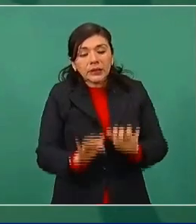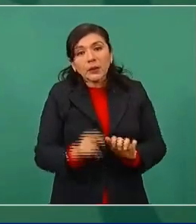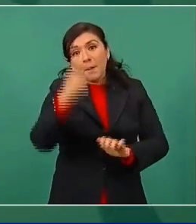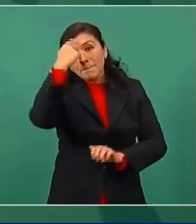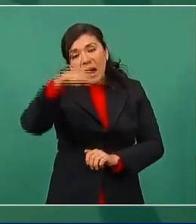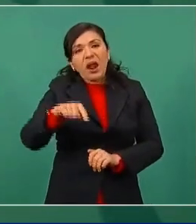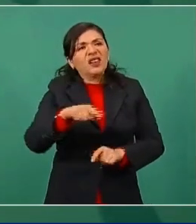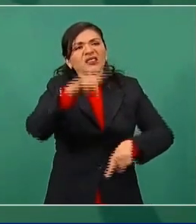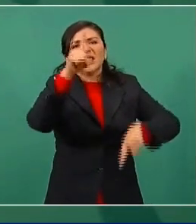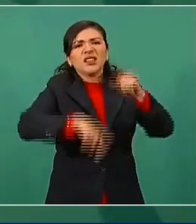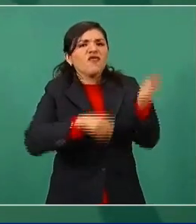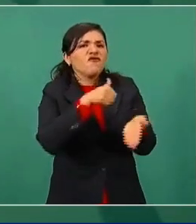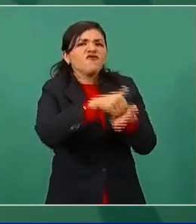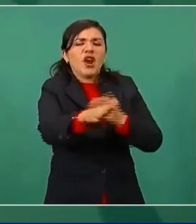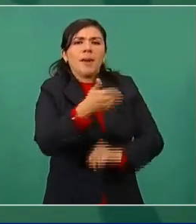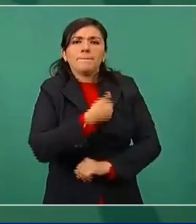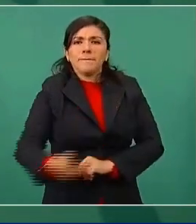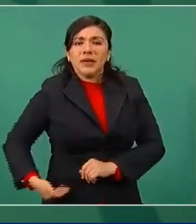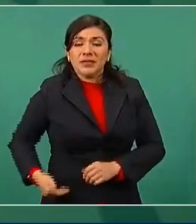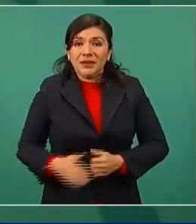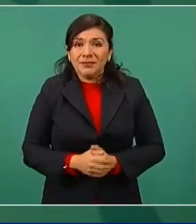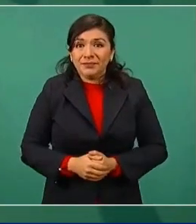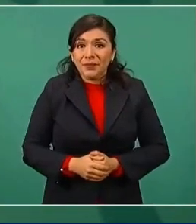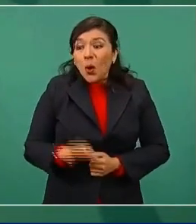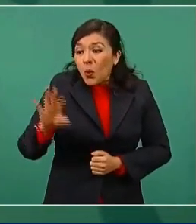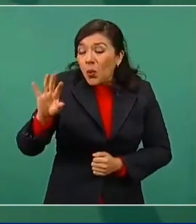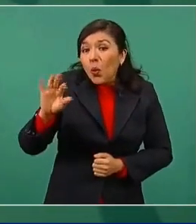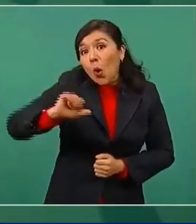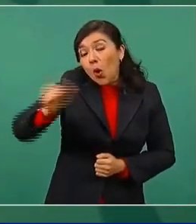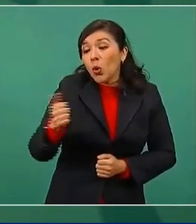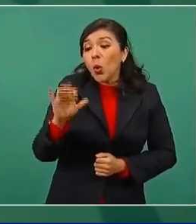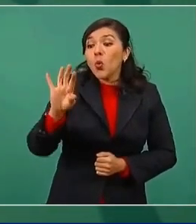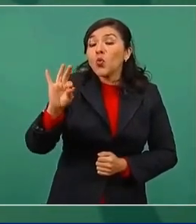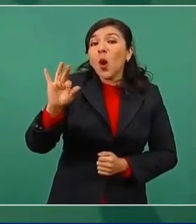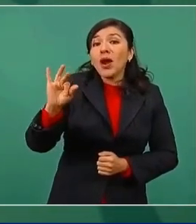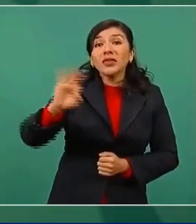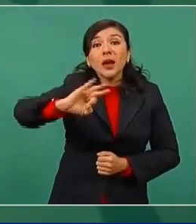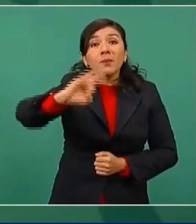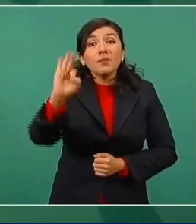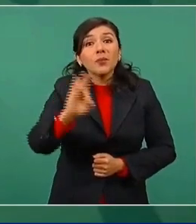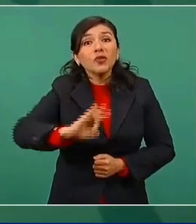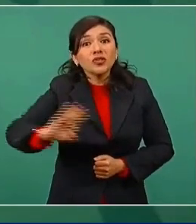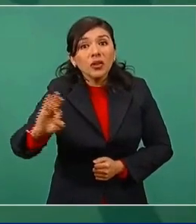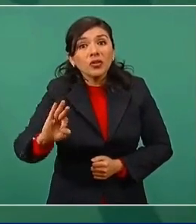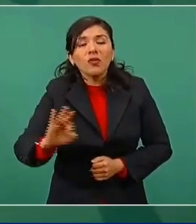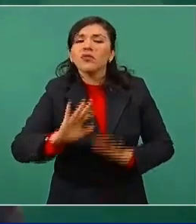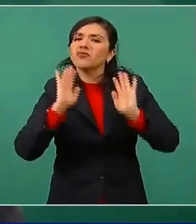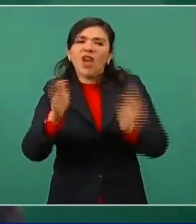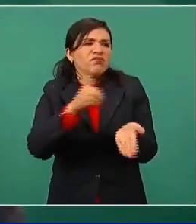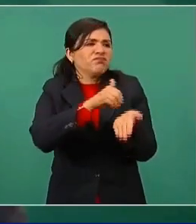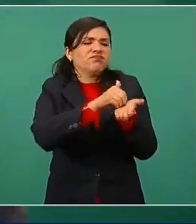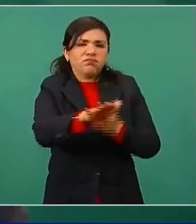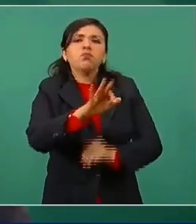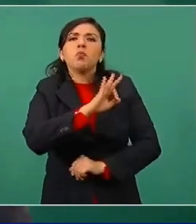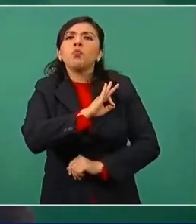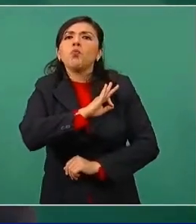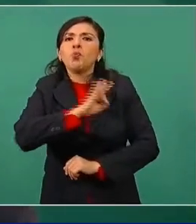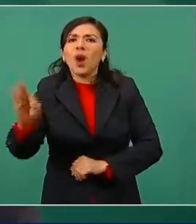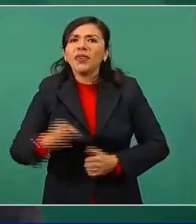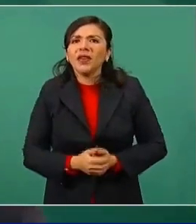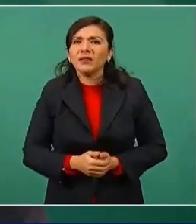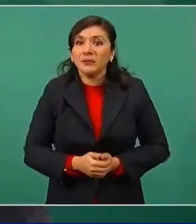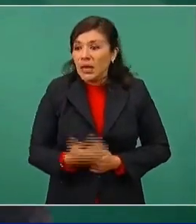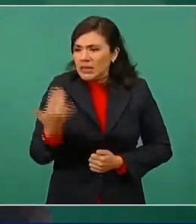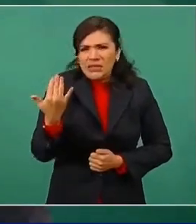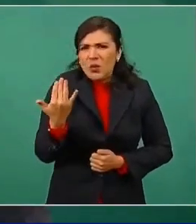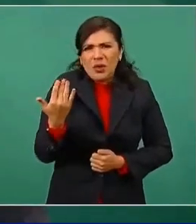el 40%, ni siquiera el 50%, con el 40% lo destituye. No